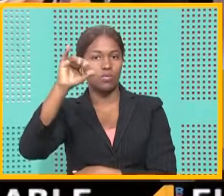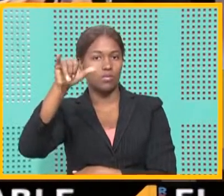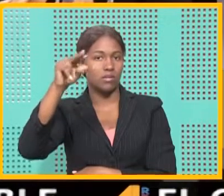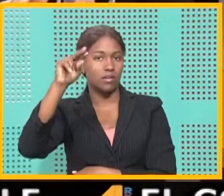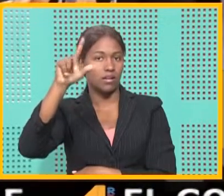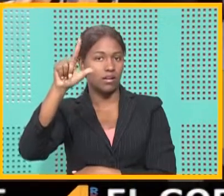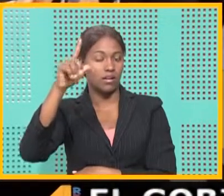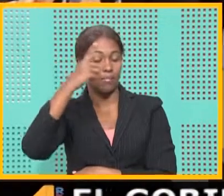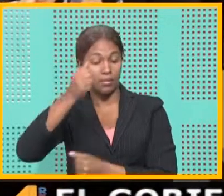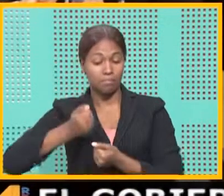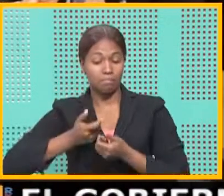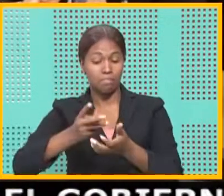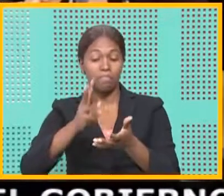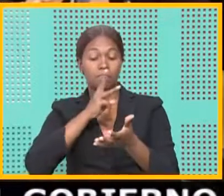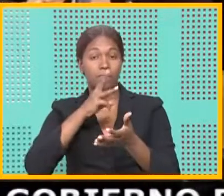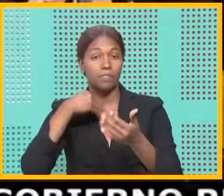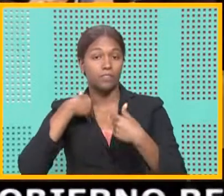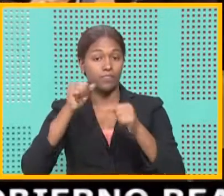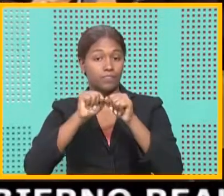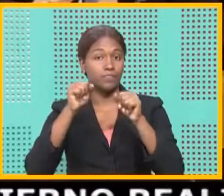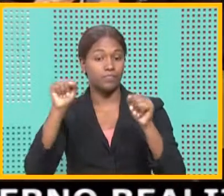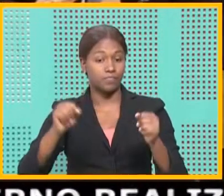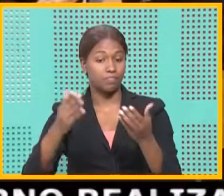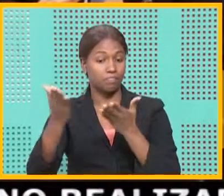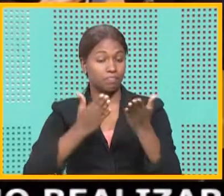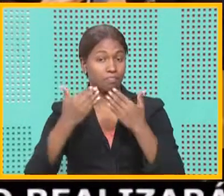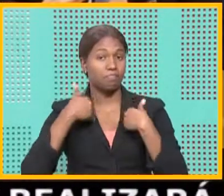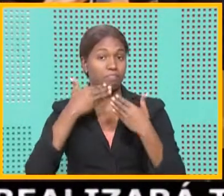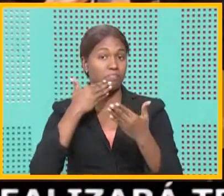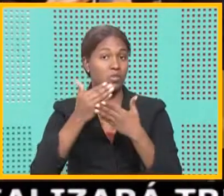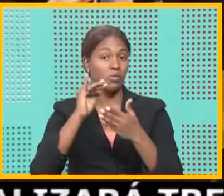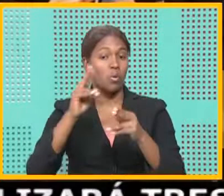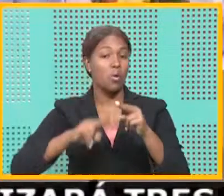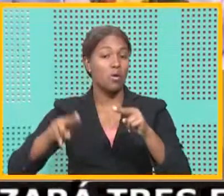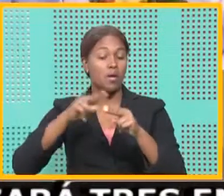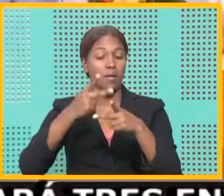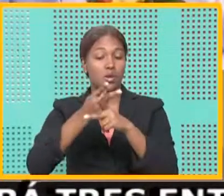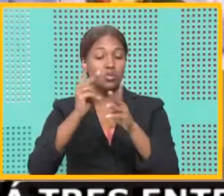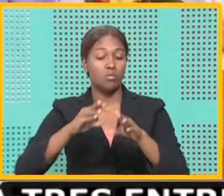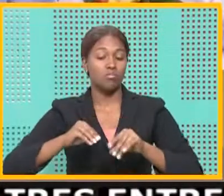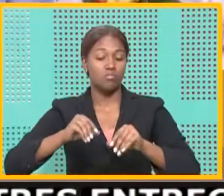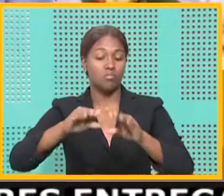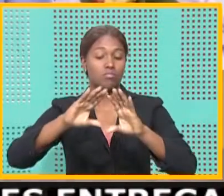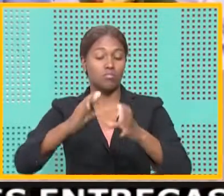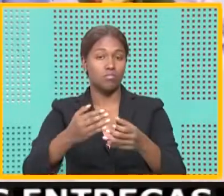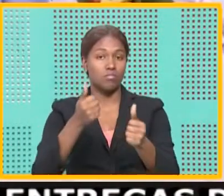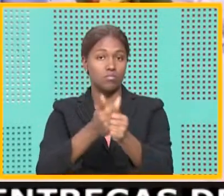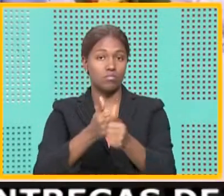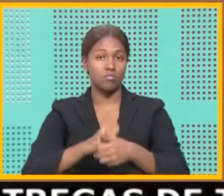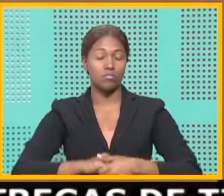las localidades que disponen de un servicio deficiente e incrementar así la producción agrícola.